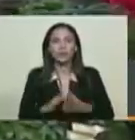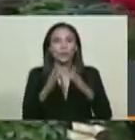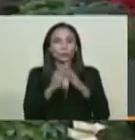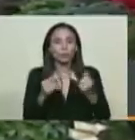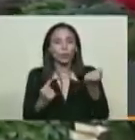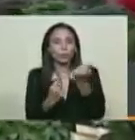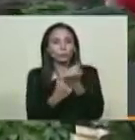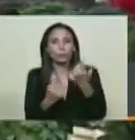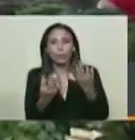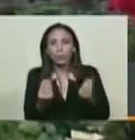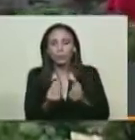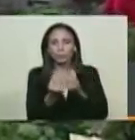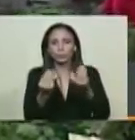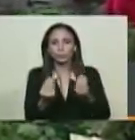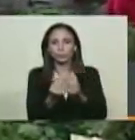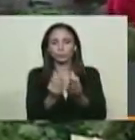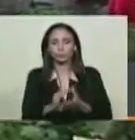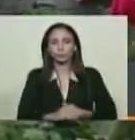el acompañamiento.